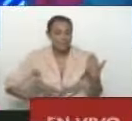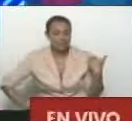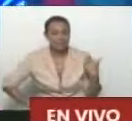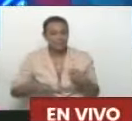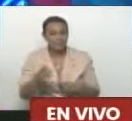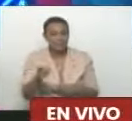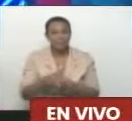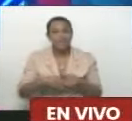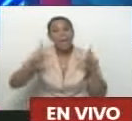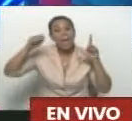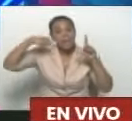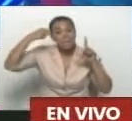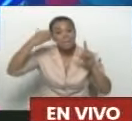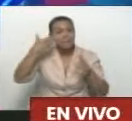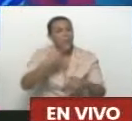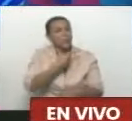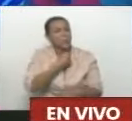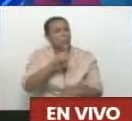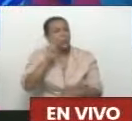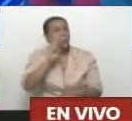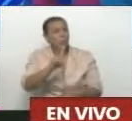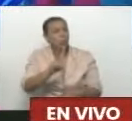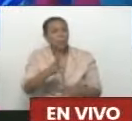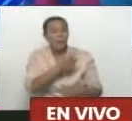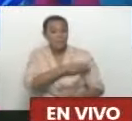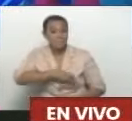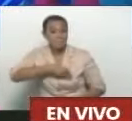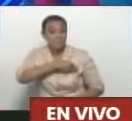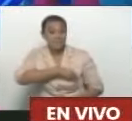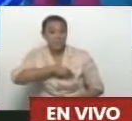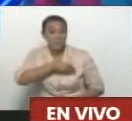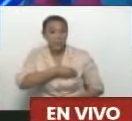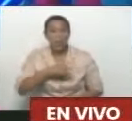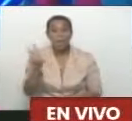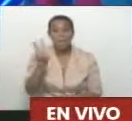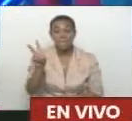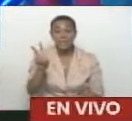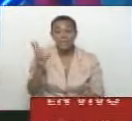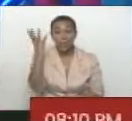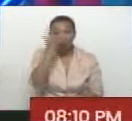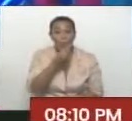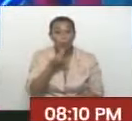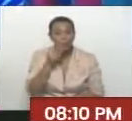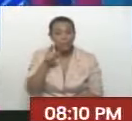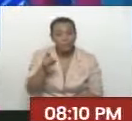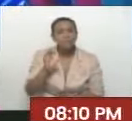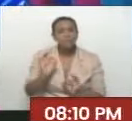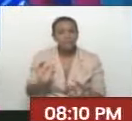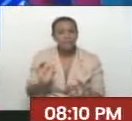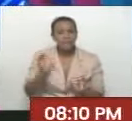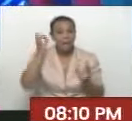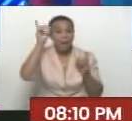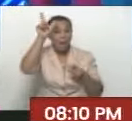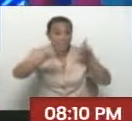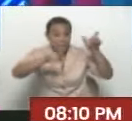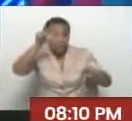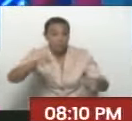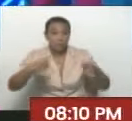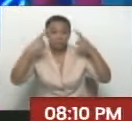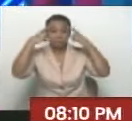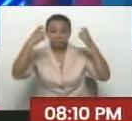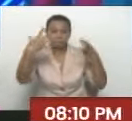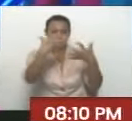dice ese video me gustó mucho porque ese video lo hizo la gran misión Venezuela Joven, Génesis, ¿no? Y